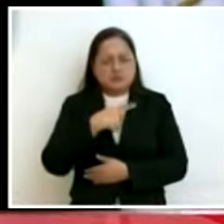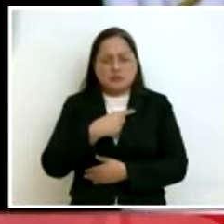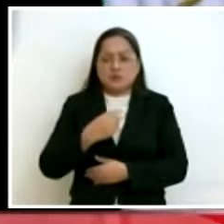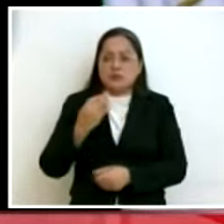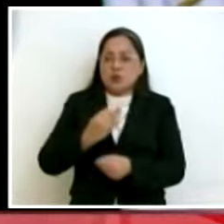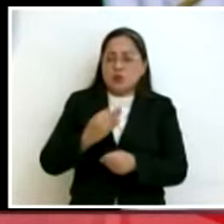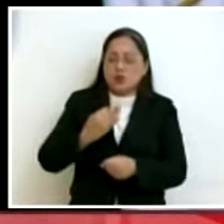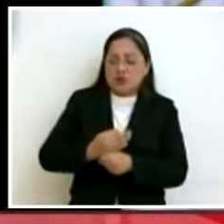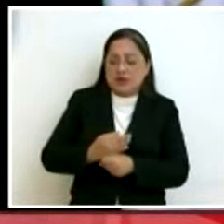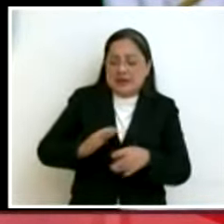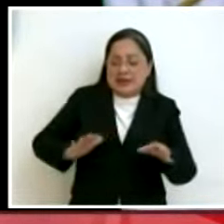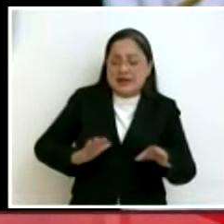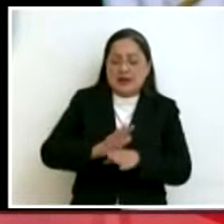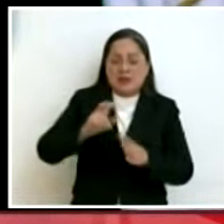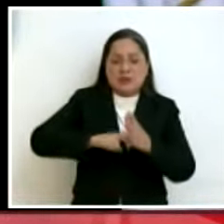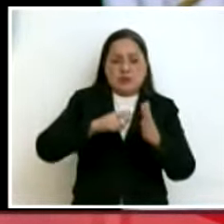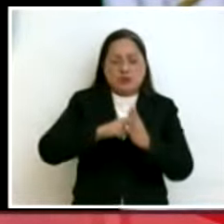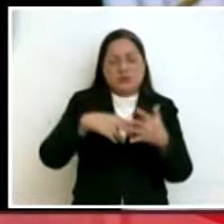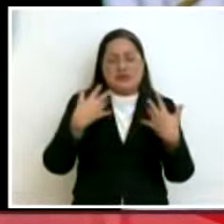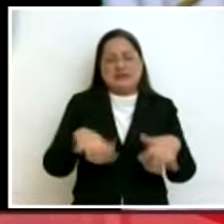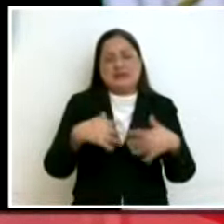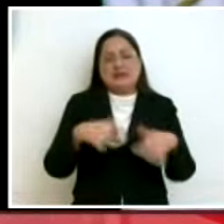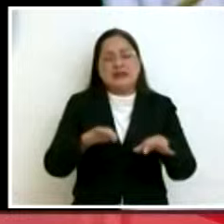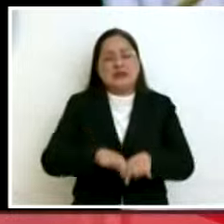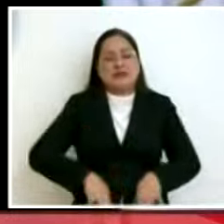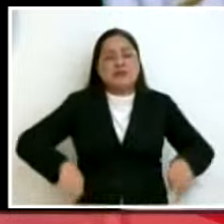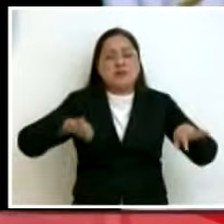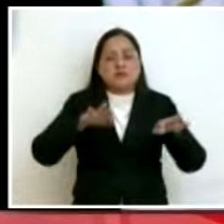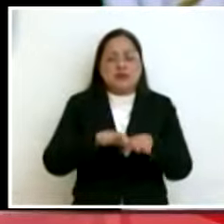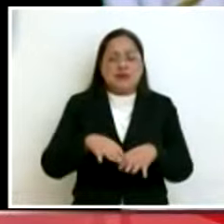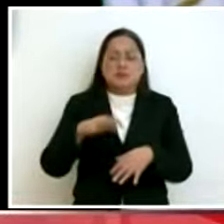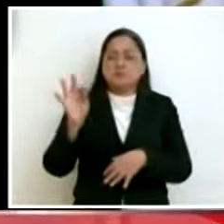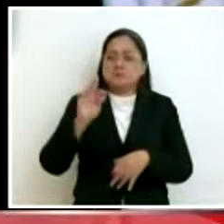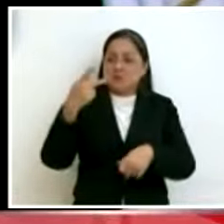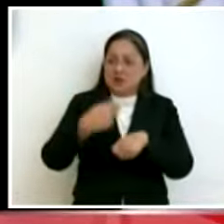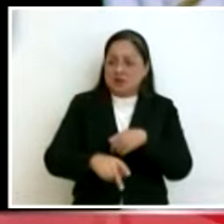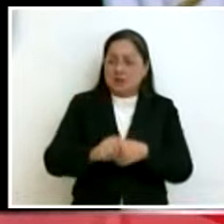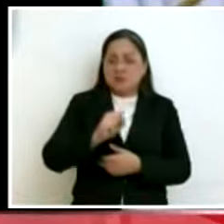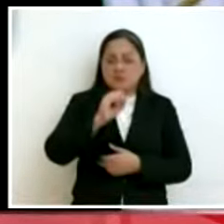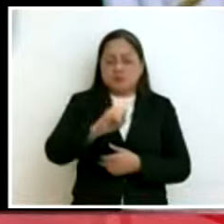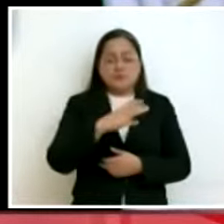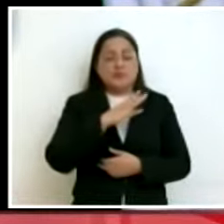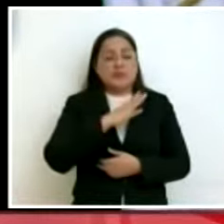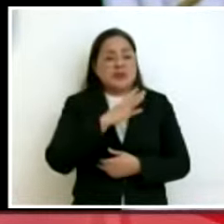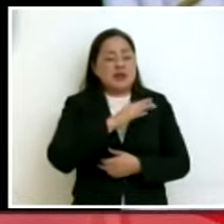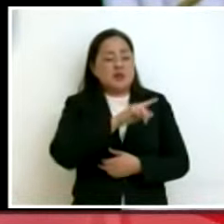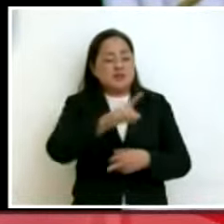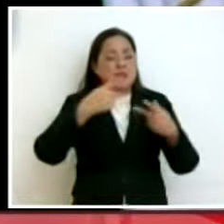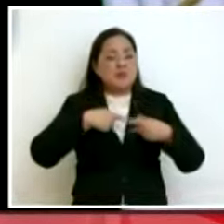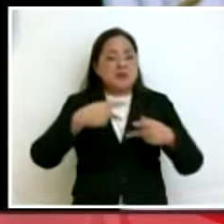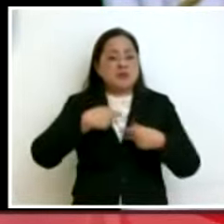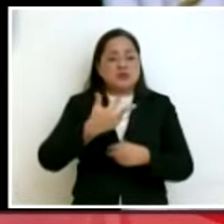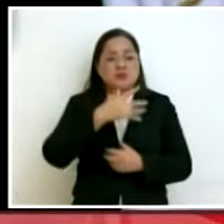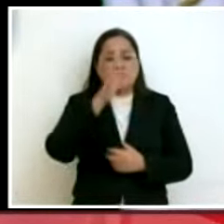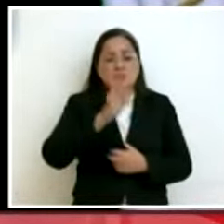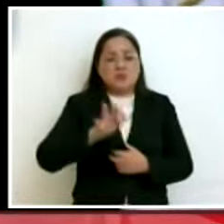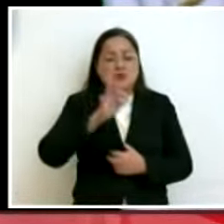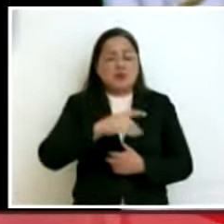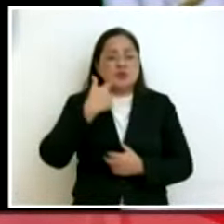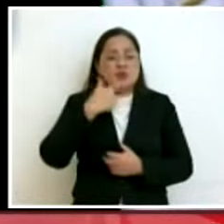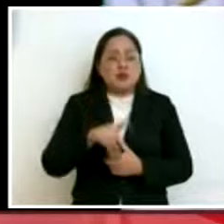riesgosa como todas las grandes reformas más de la mitad del país se oponía acuérdense cuando se le